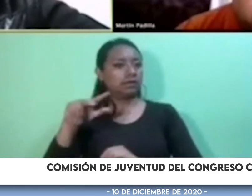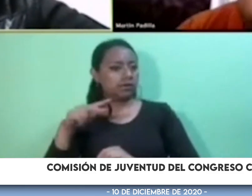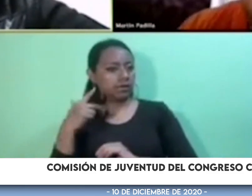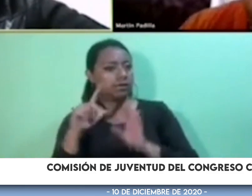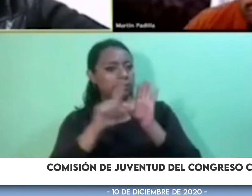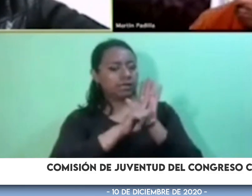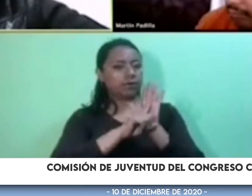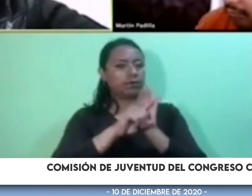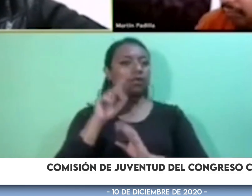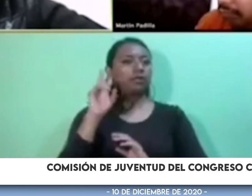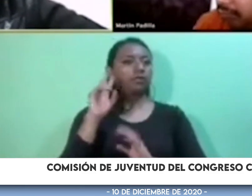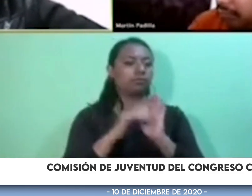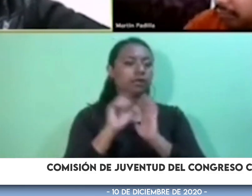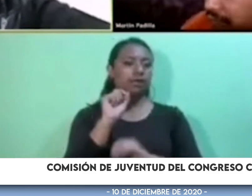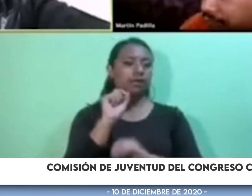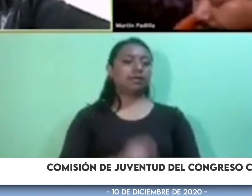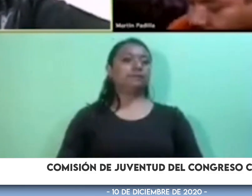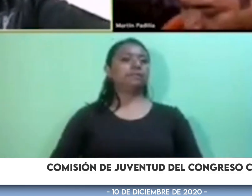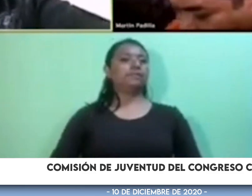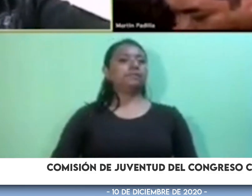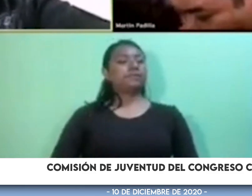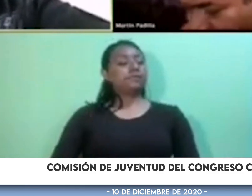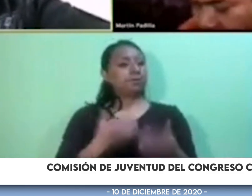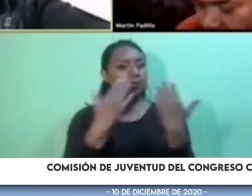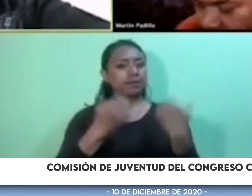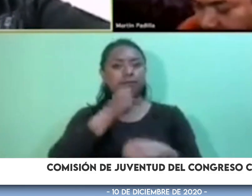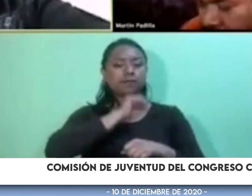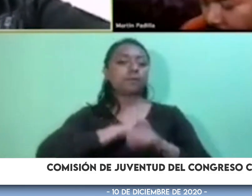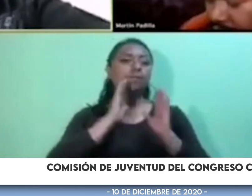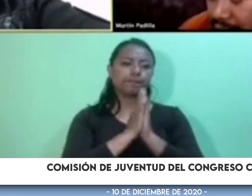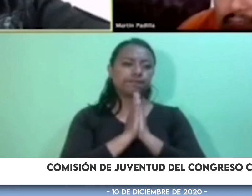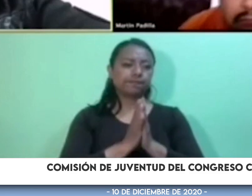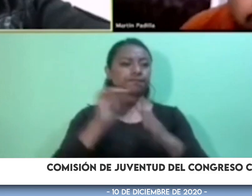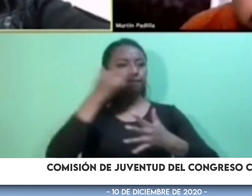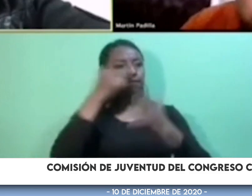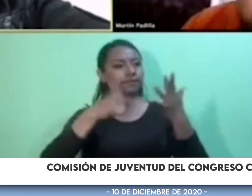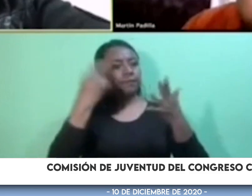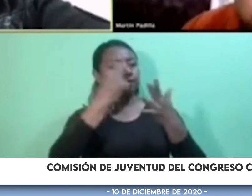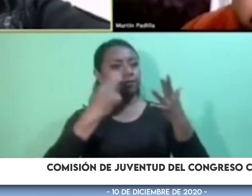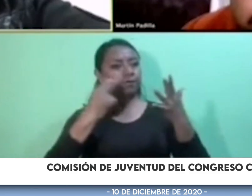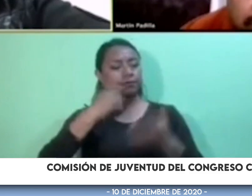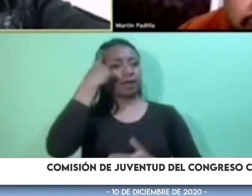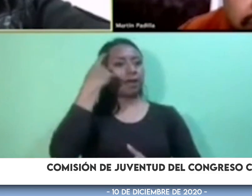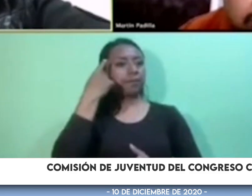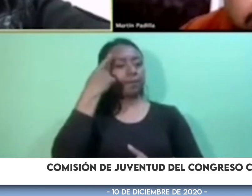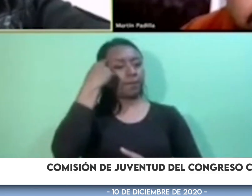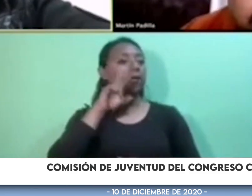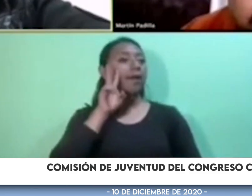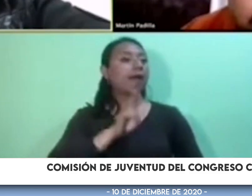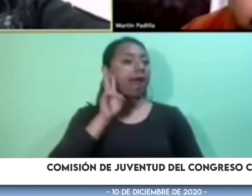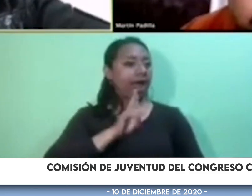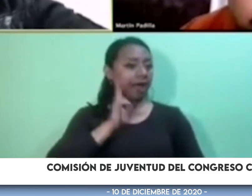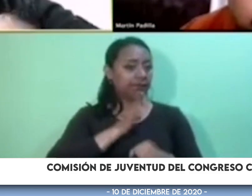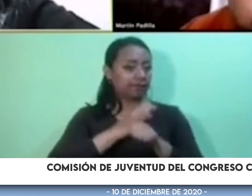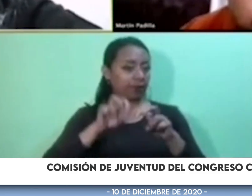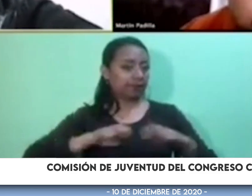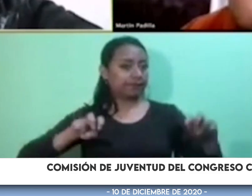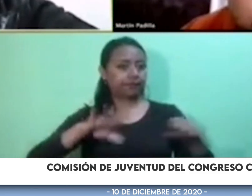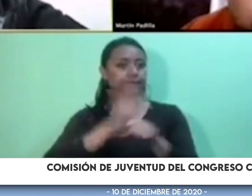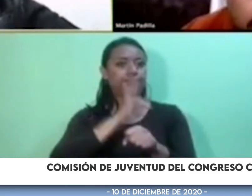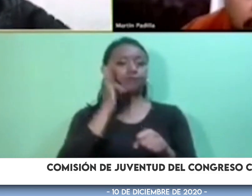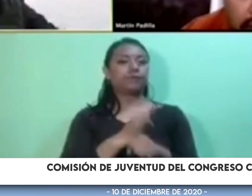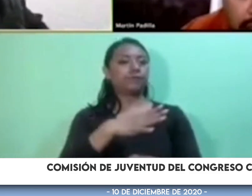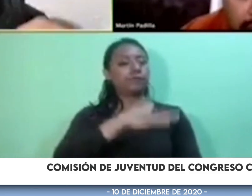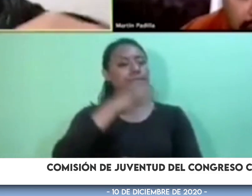integrantes del jurado calificador, para que se conduzcan con imparcialidad en el proceso de selección de los postulantes al Premio de la Juventud de la Ciudad de